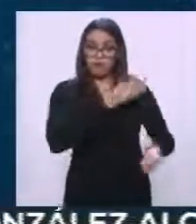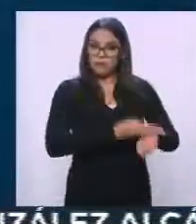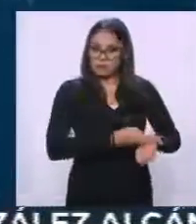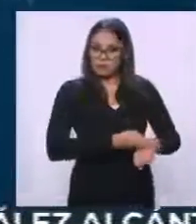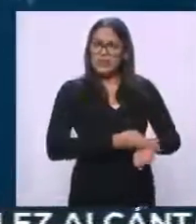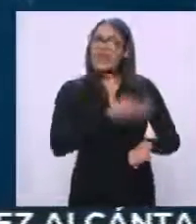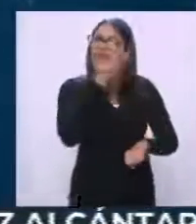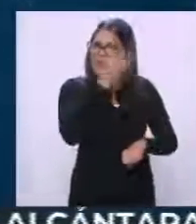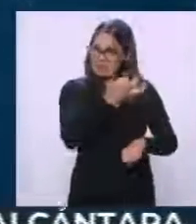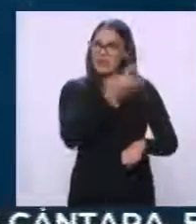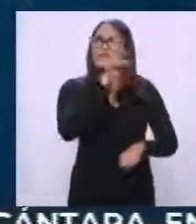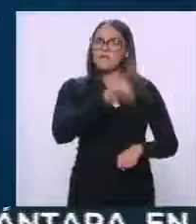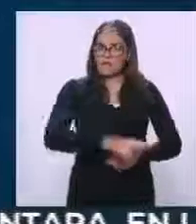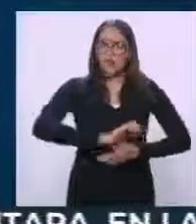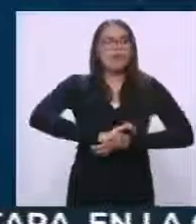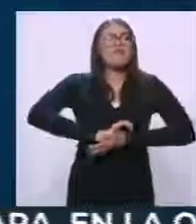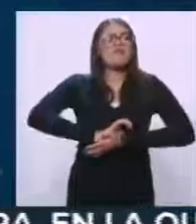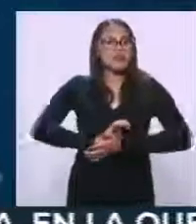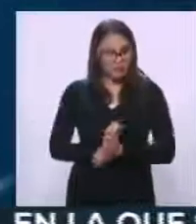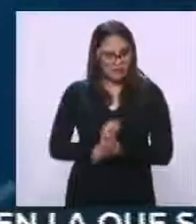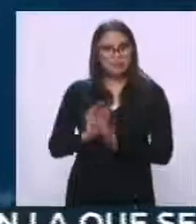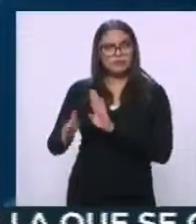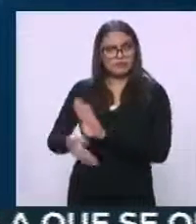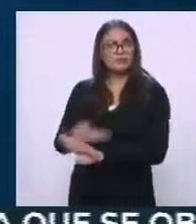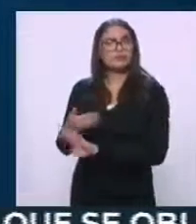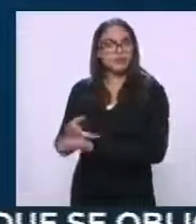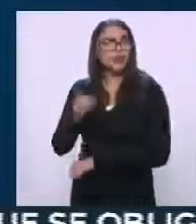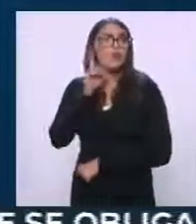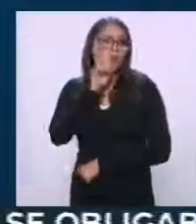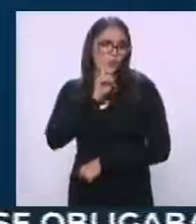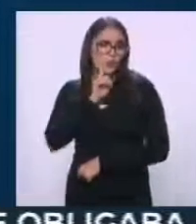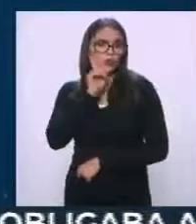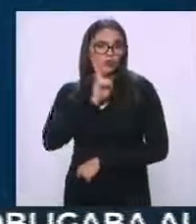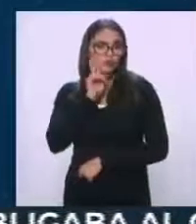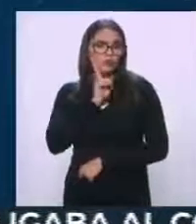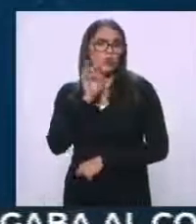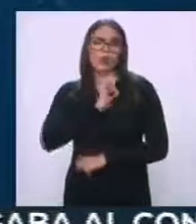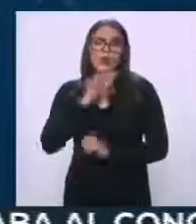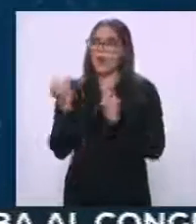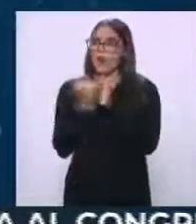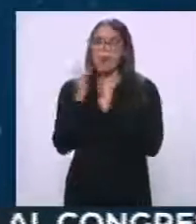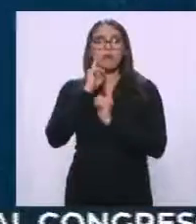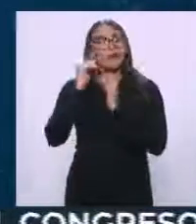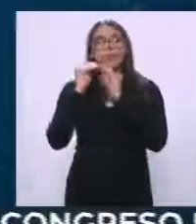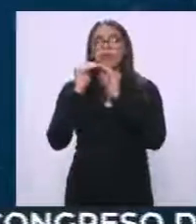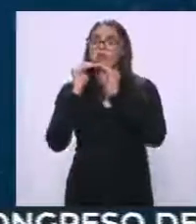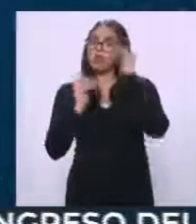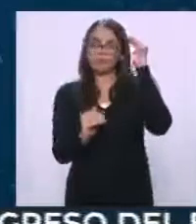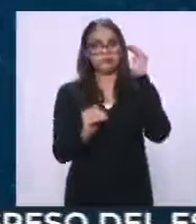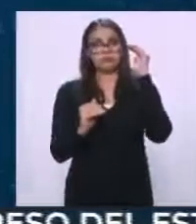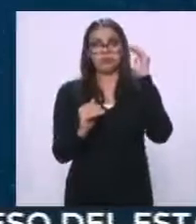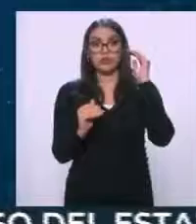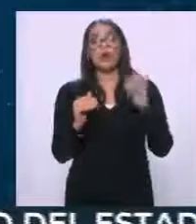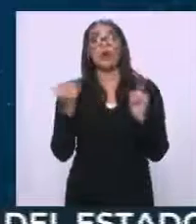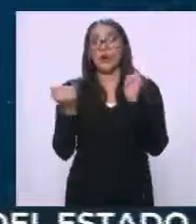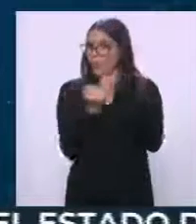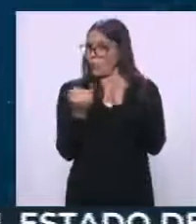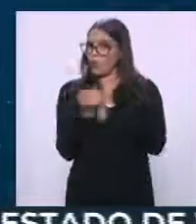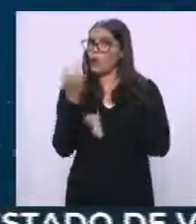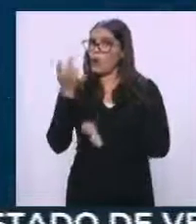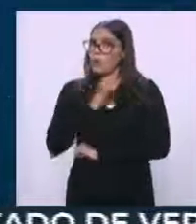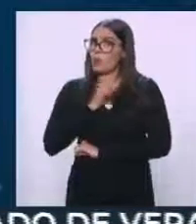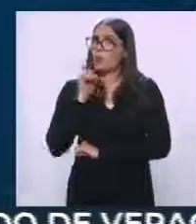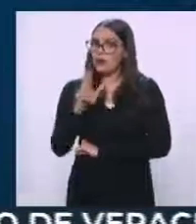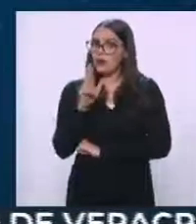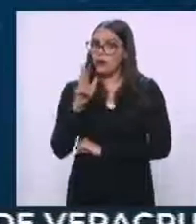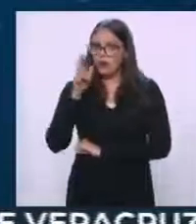norma discriminatoria que coloca a las mujeres en una situación de desigualdad, y por supuesto que también puede ser en